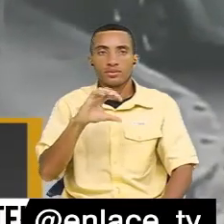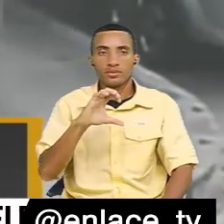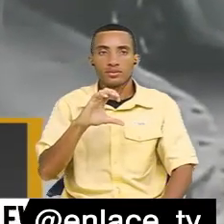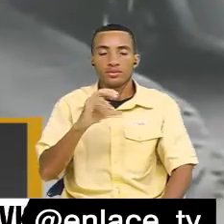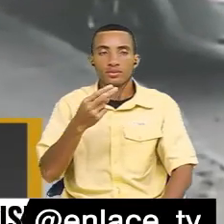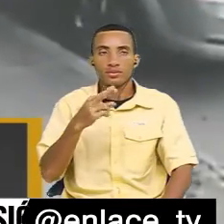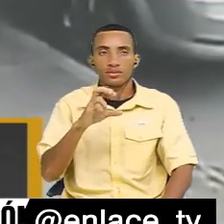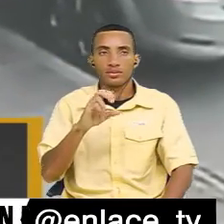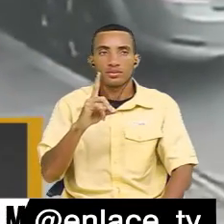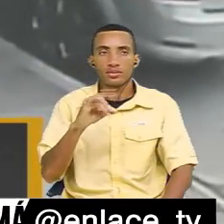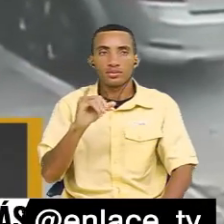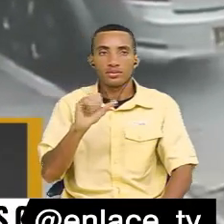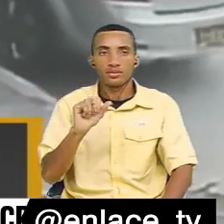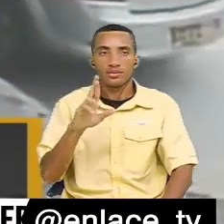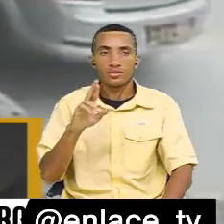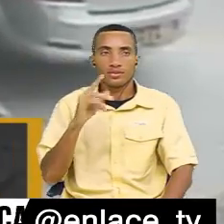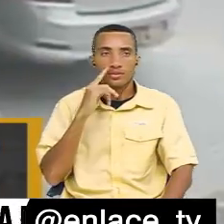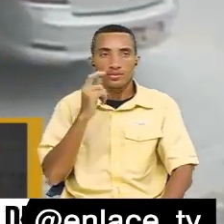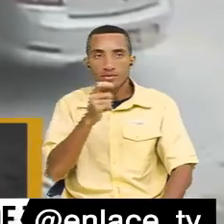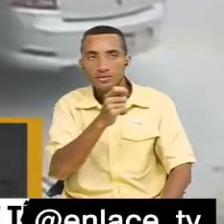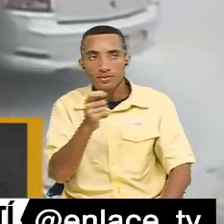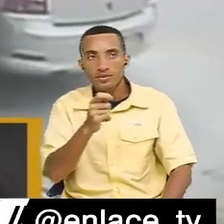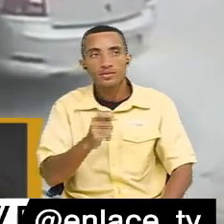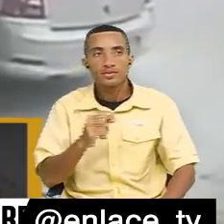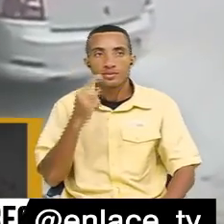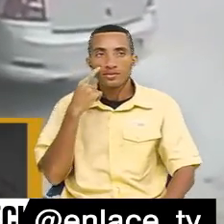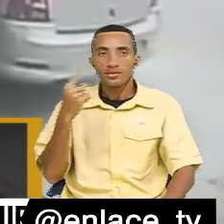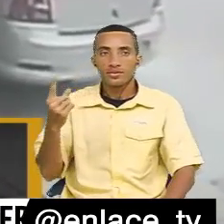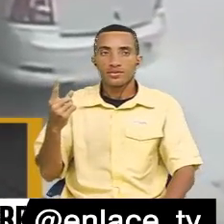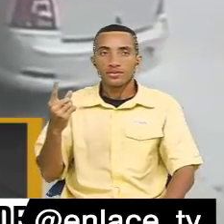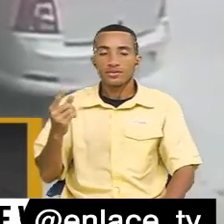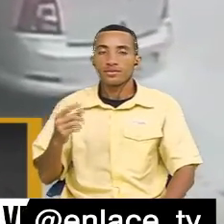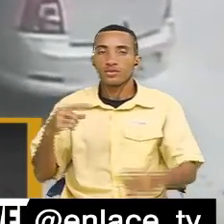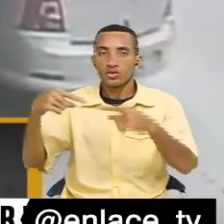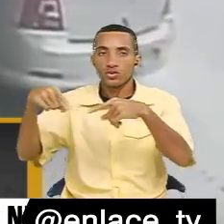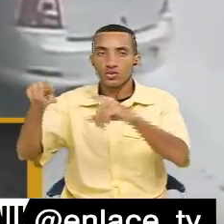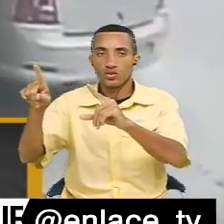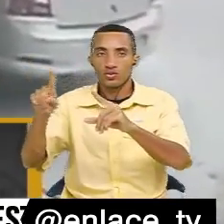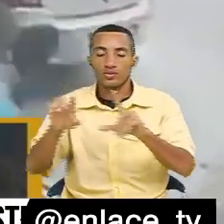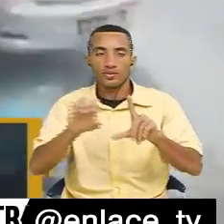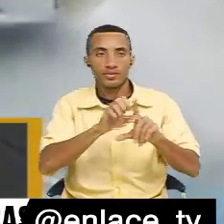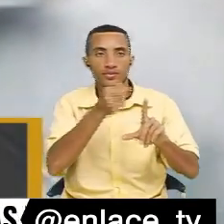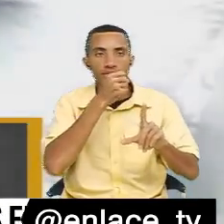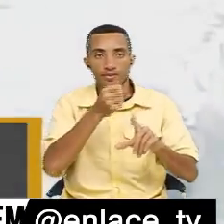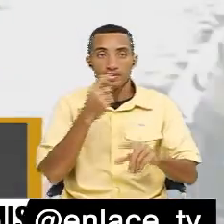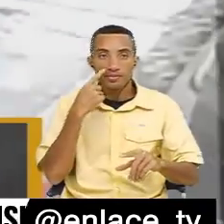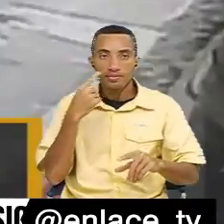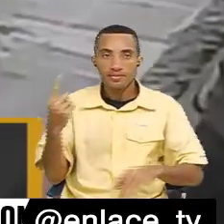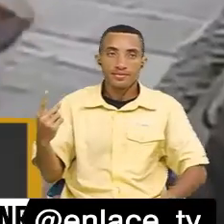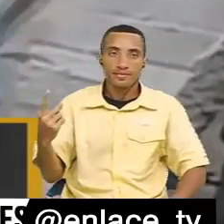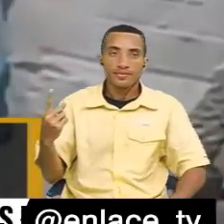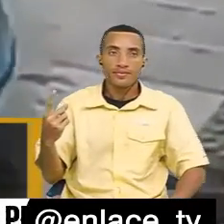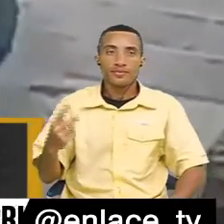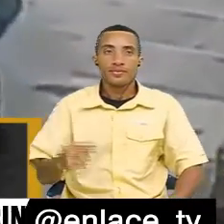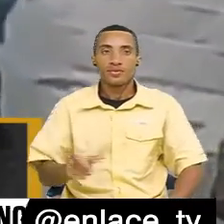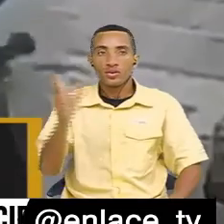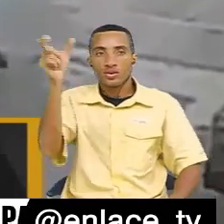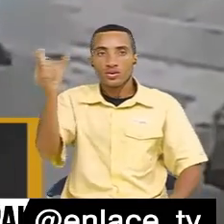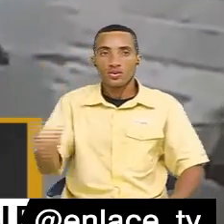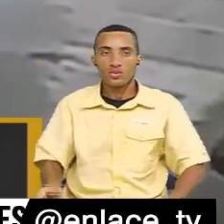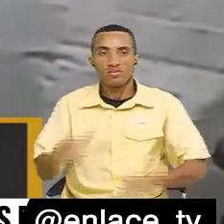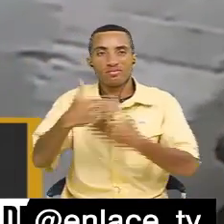video grabado con un celular que fue suministrado a Enlace Noticias, se muestra el momento en el que, al parecer, un habitante de la